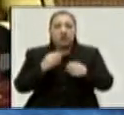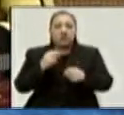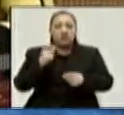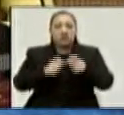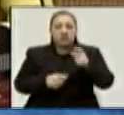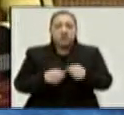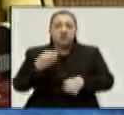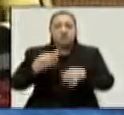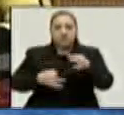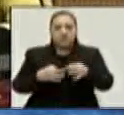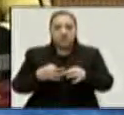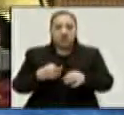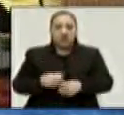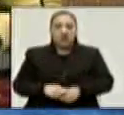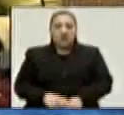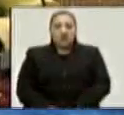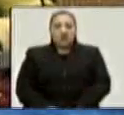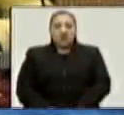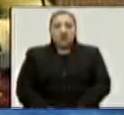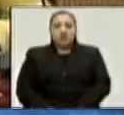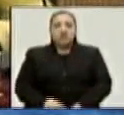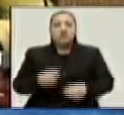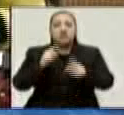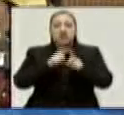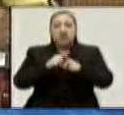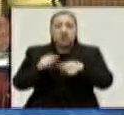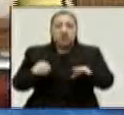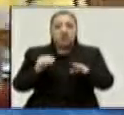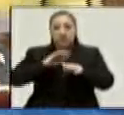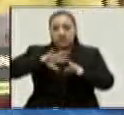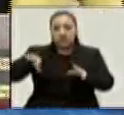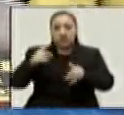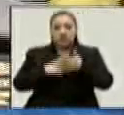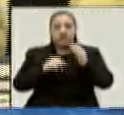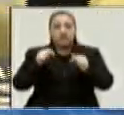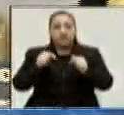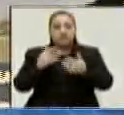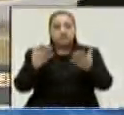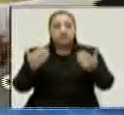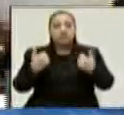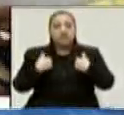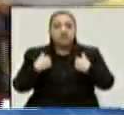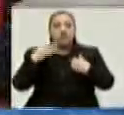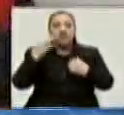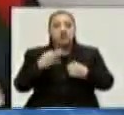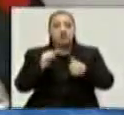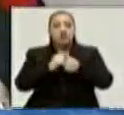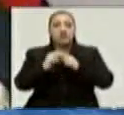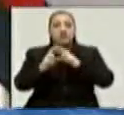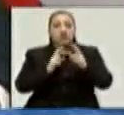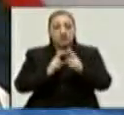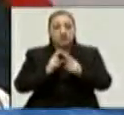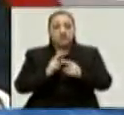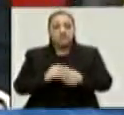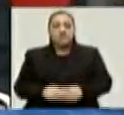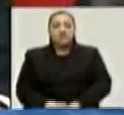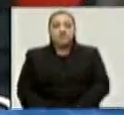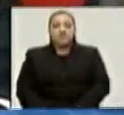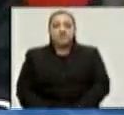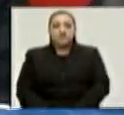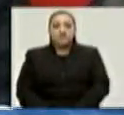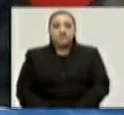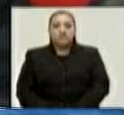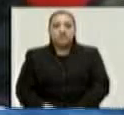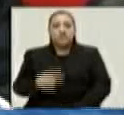las personas jurídicas, independiente de que éstas tengan o no relación o